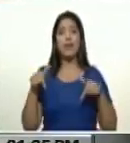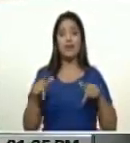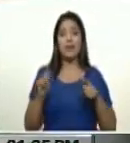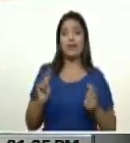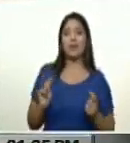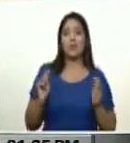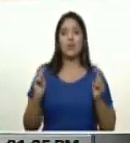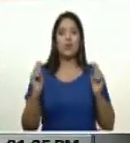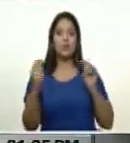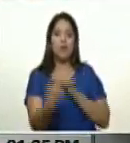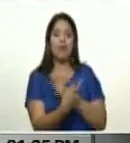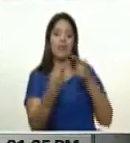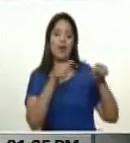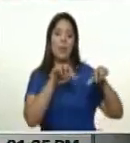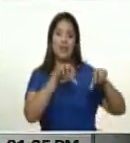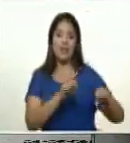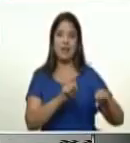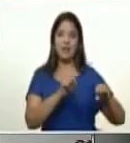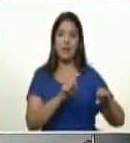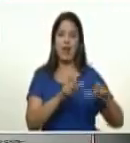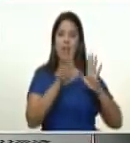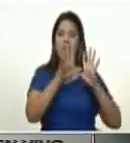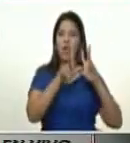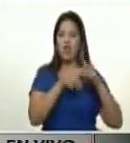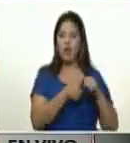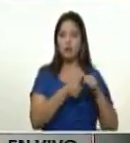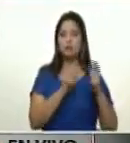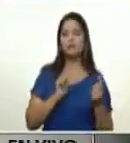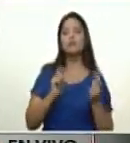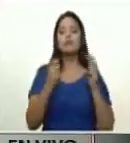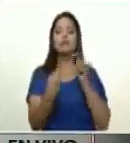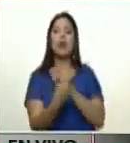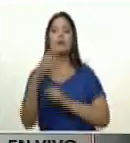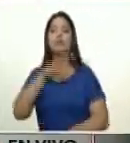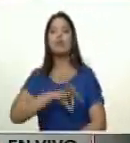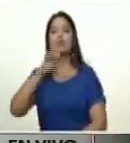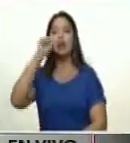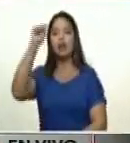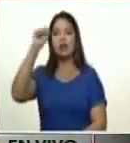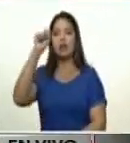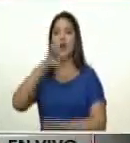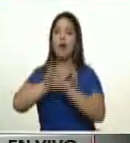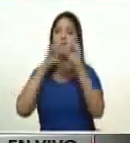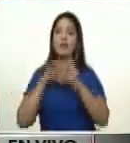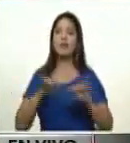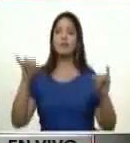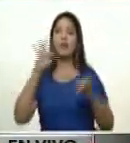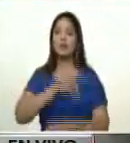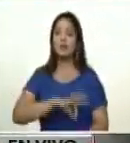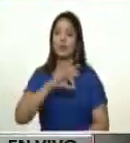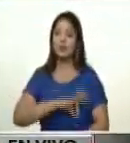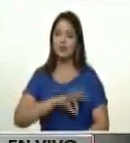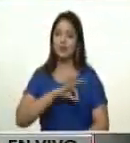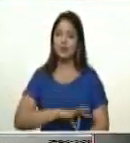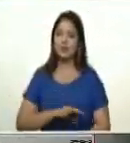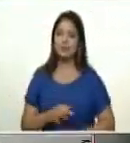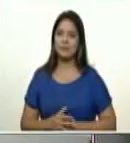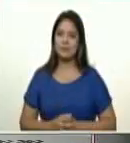del capitalismo pelucón, ladrón, al socialismo de la felicidad social. Estamos en la transición, Hernán. Claro.